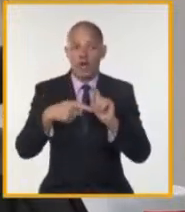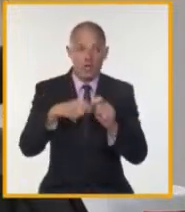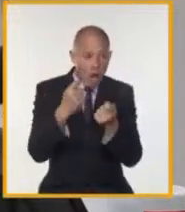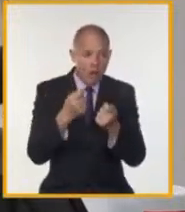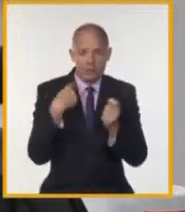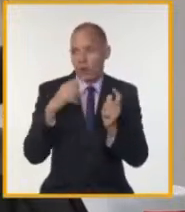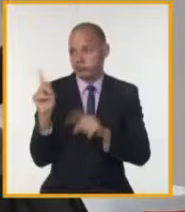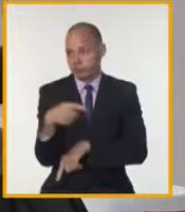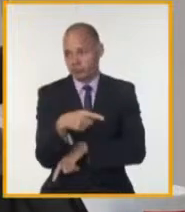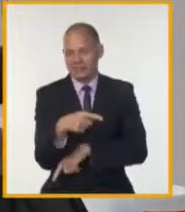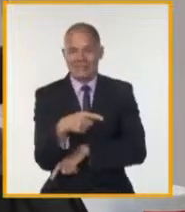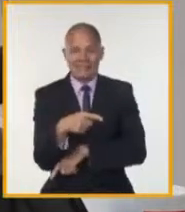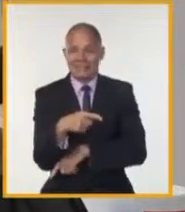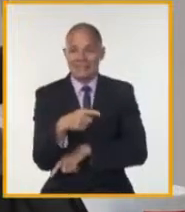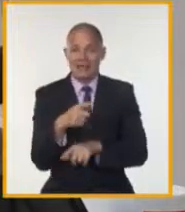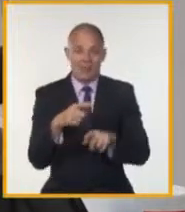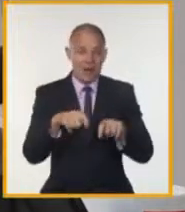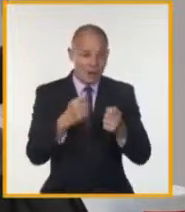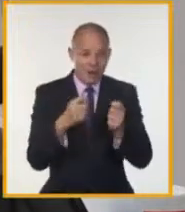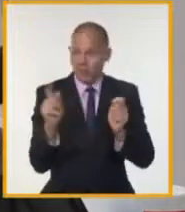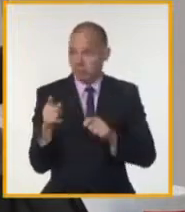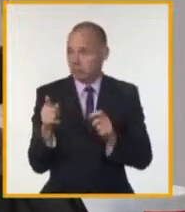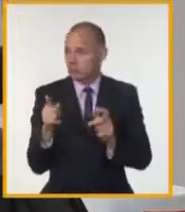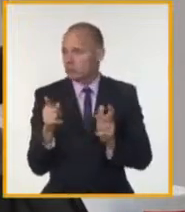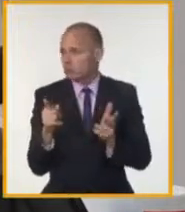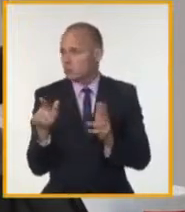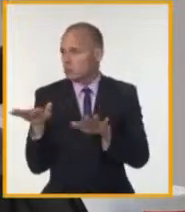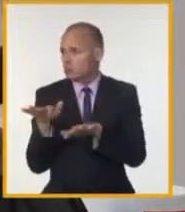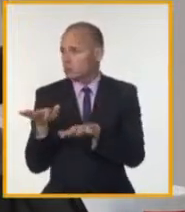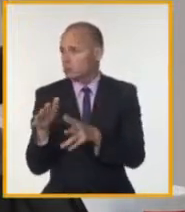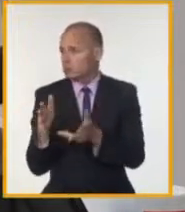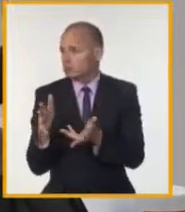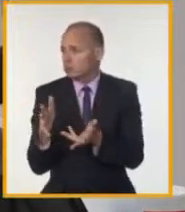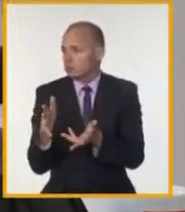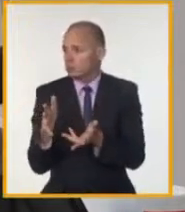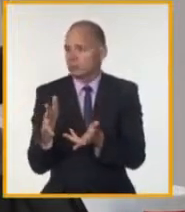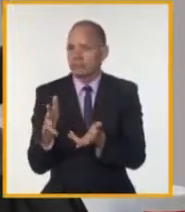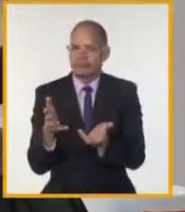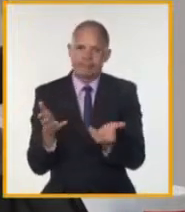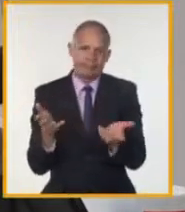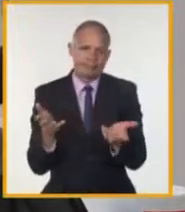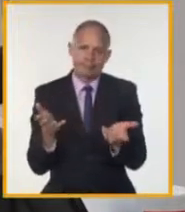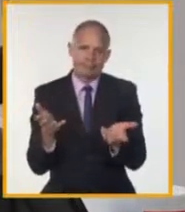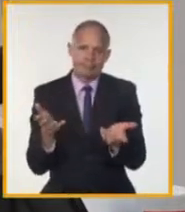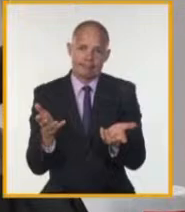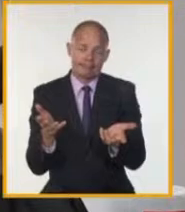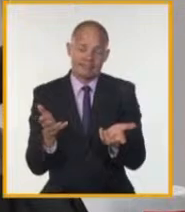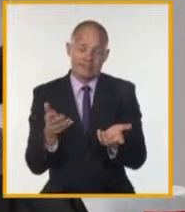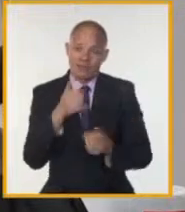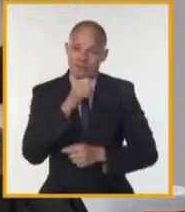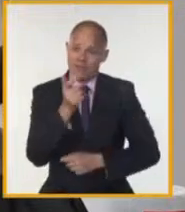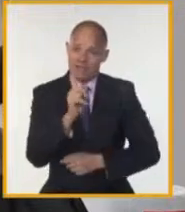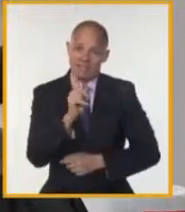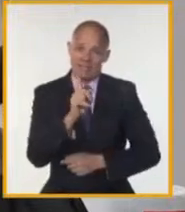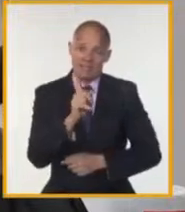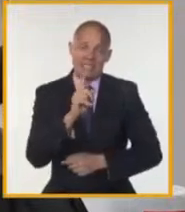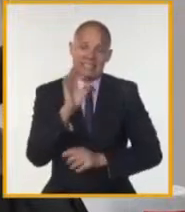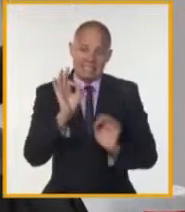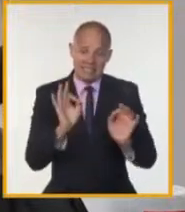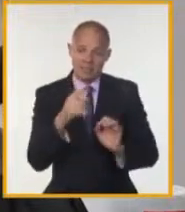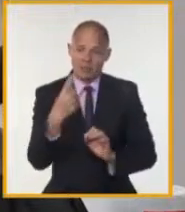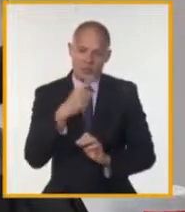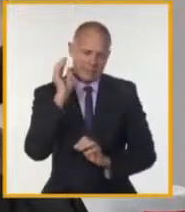presente que en toda esta transportación, que es los 365 días de año, tenemos que operar con reservas todo el